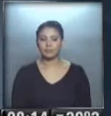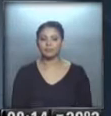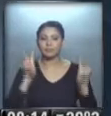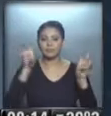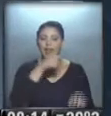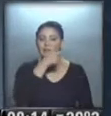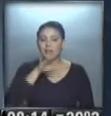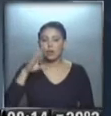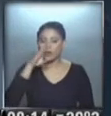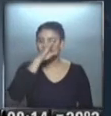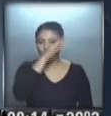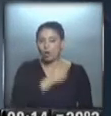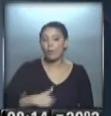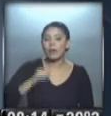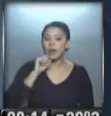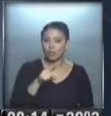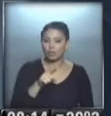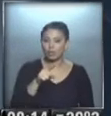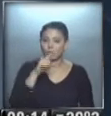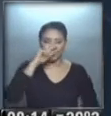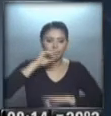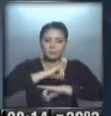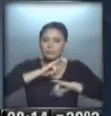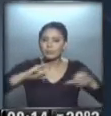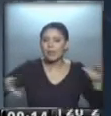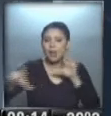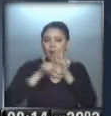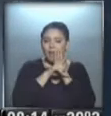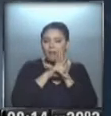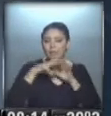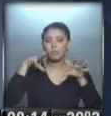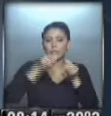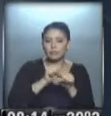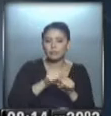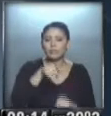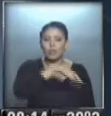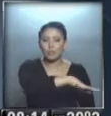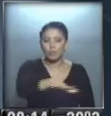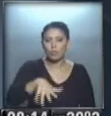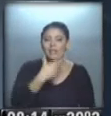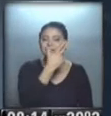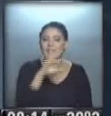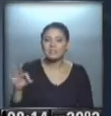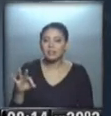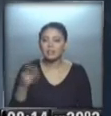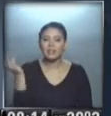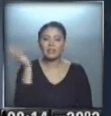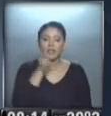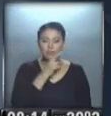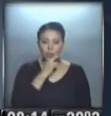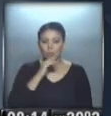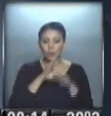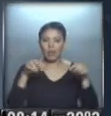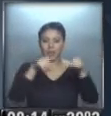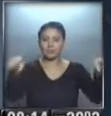rionegro el gobernador alberto weretilneck promulgó la ley de expropiación de un predio de 319 hectáreas en